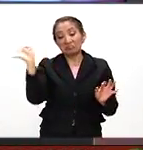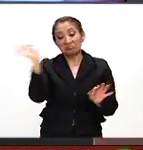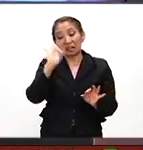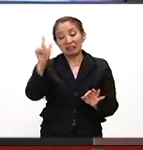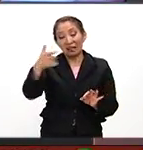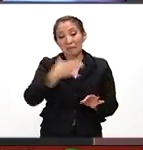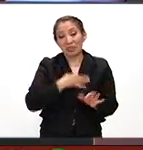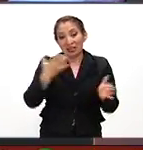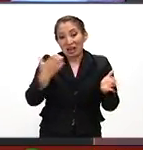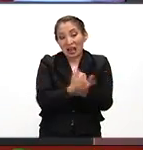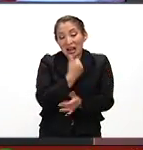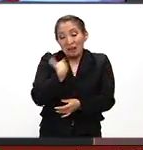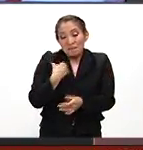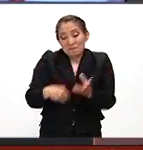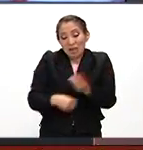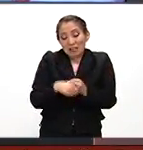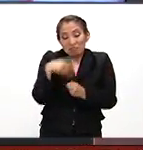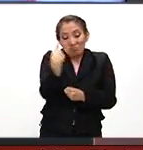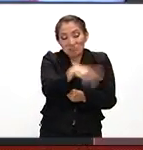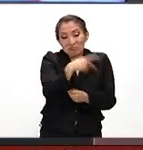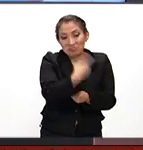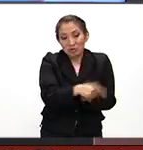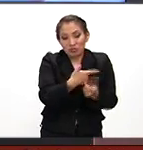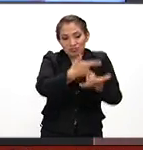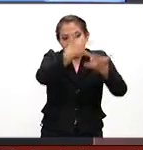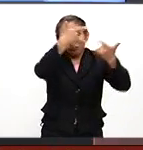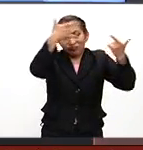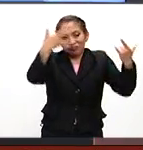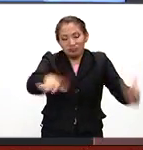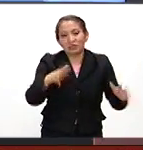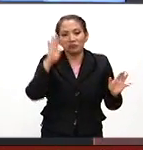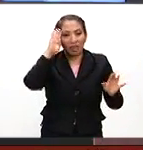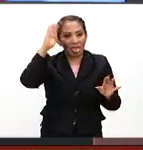de una medalla más que le pueda sumar a toda la cantidad impresionante que maneja.